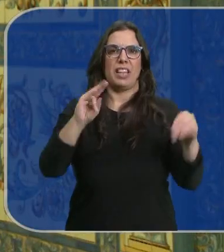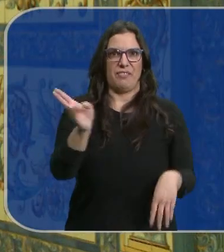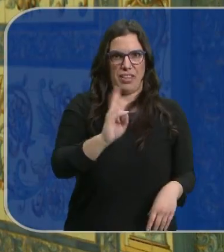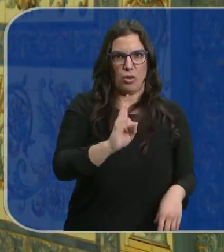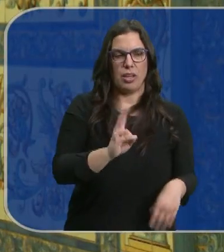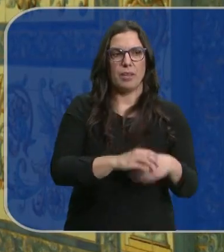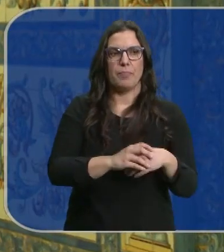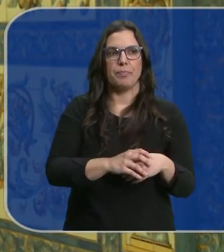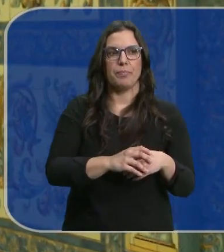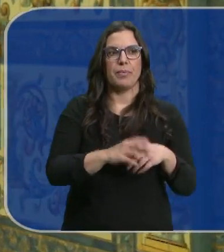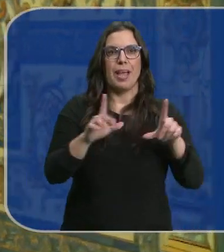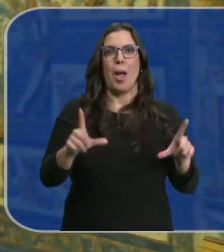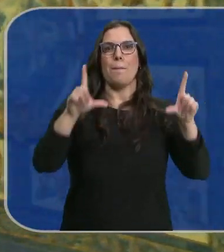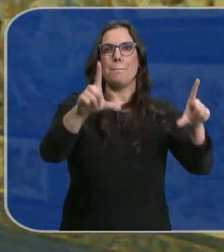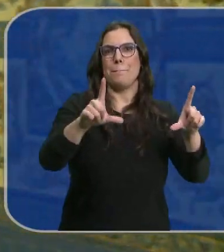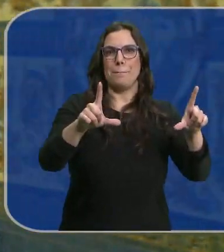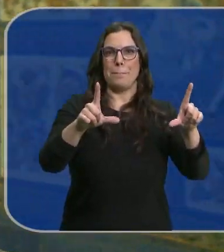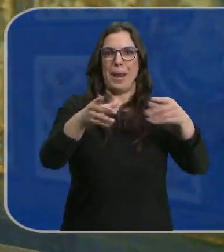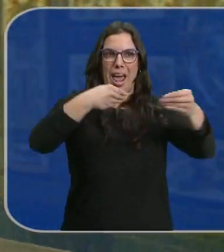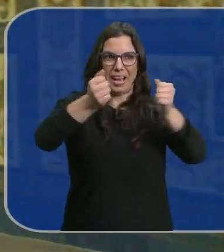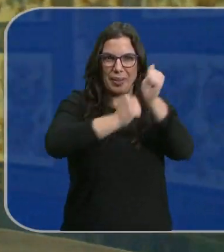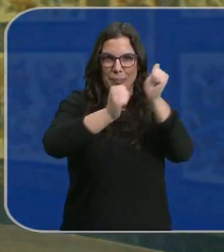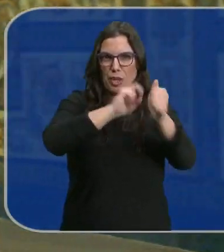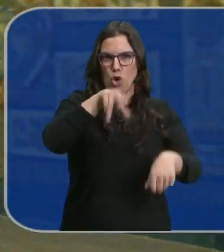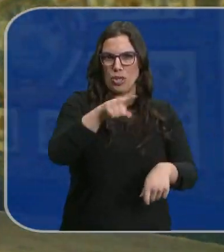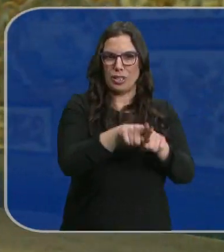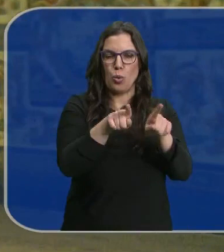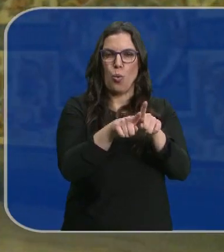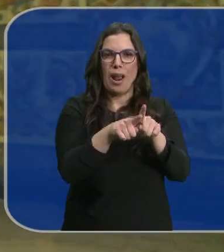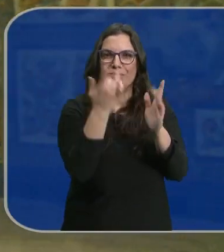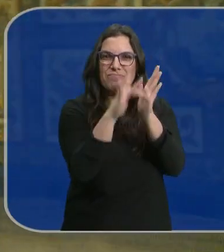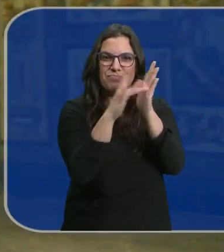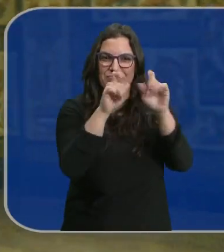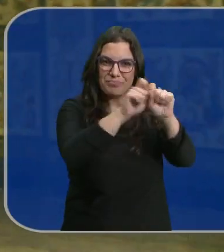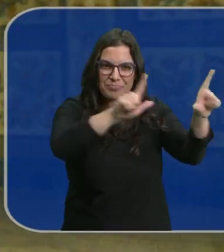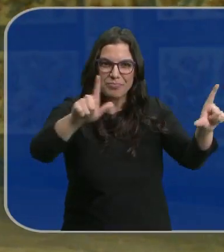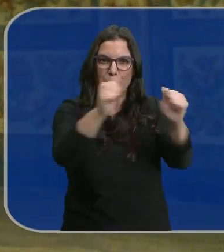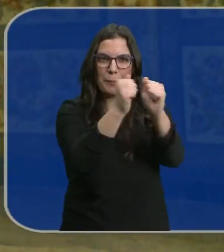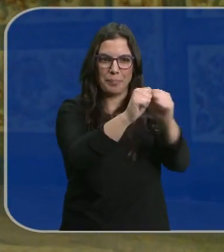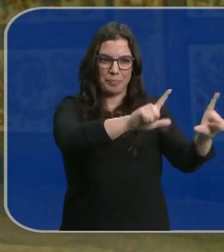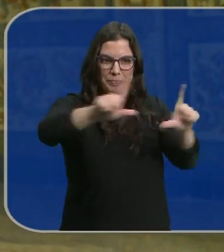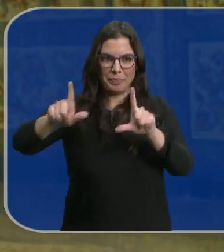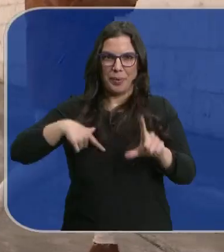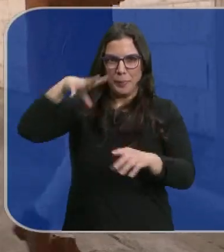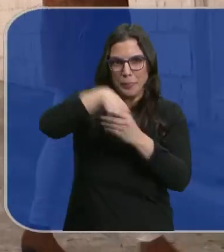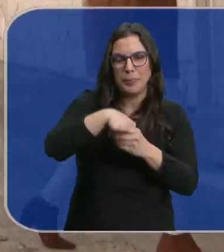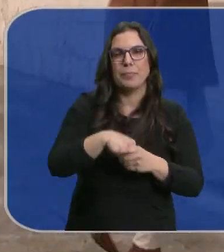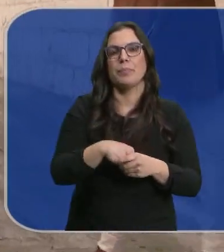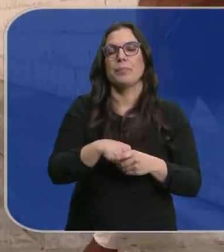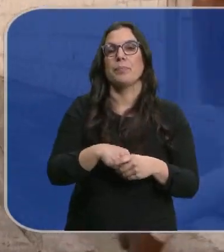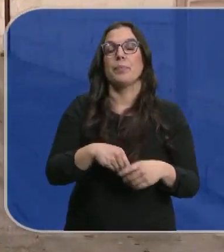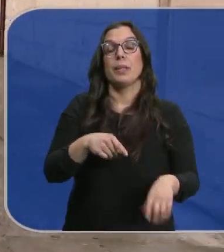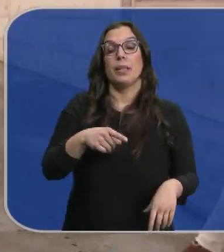ninguna placa, sino que es parte de un azulejado y como parte de ese azulejado forma parte de un bien íntegro. A título personal,